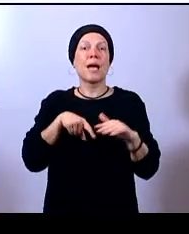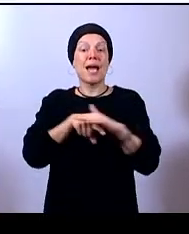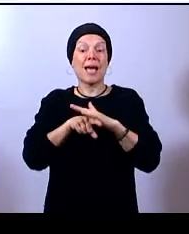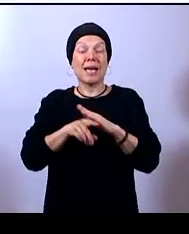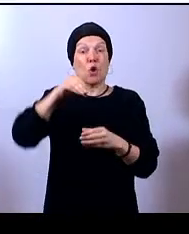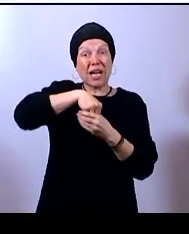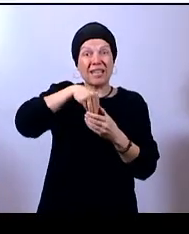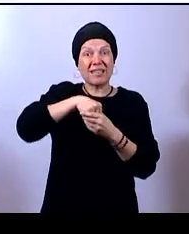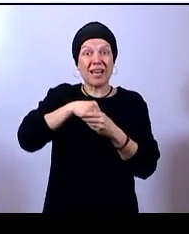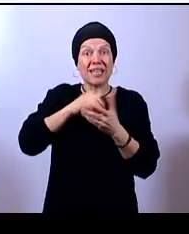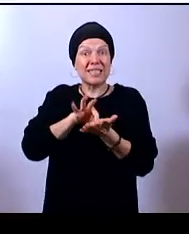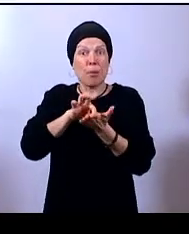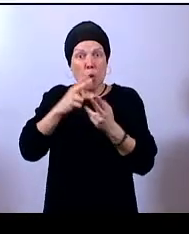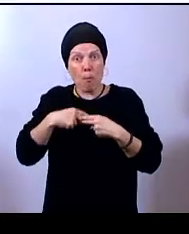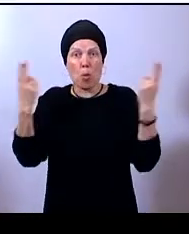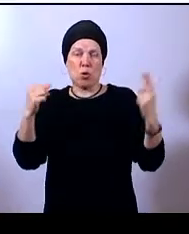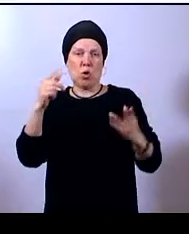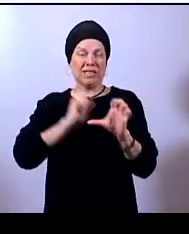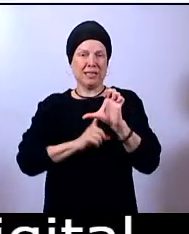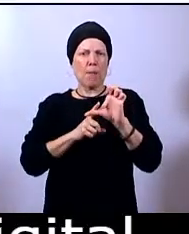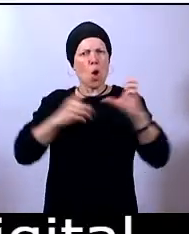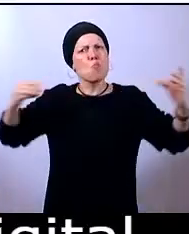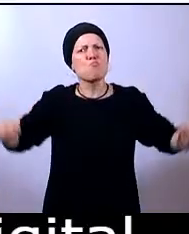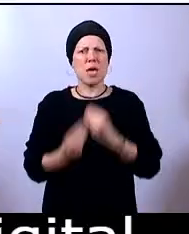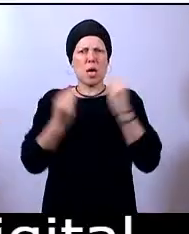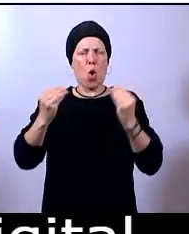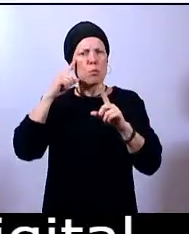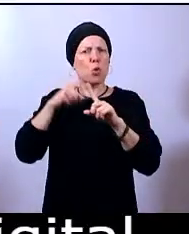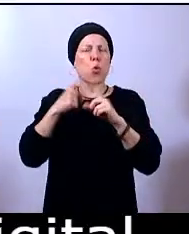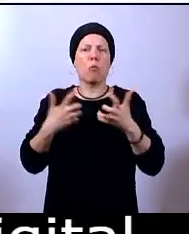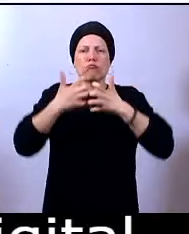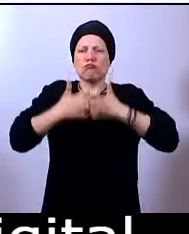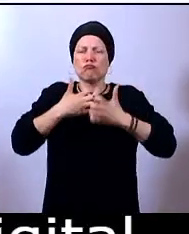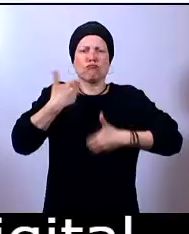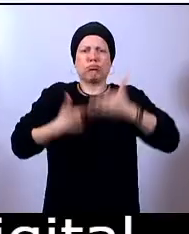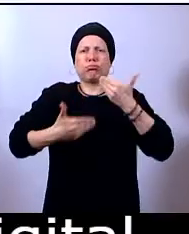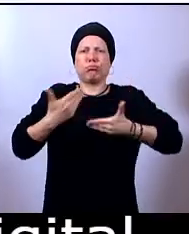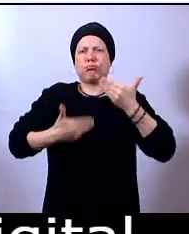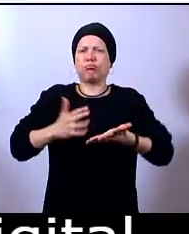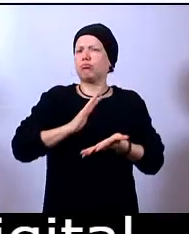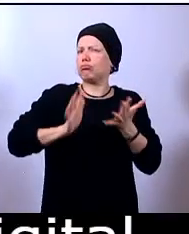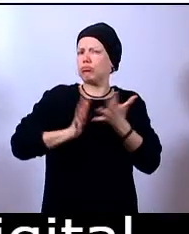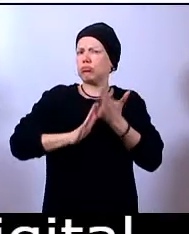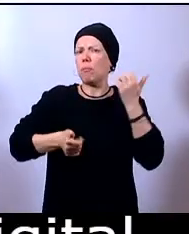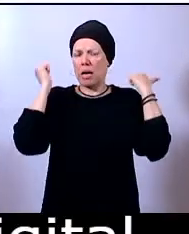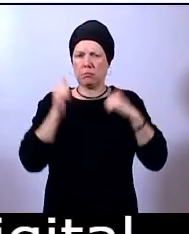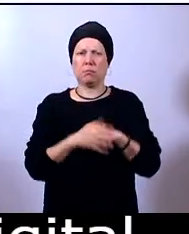públicos extremeños, lo que permitirá que funcionen con más agilidad y eficiencia.